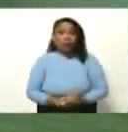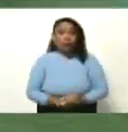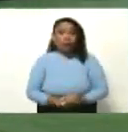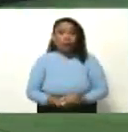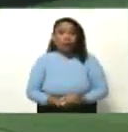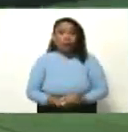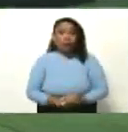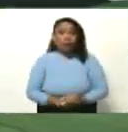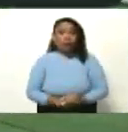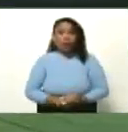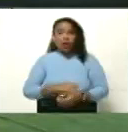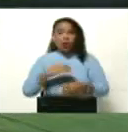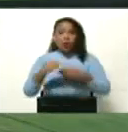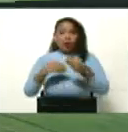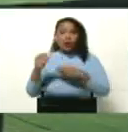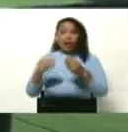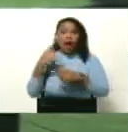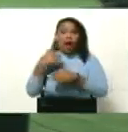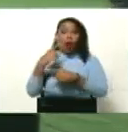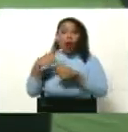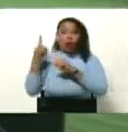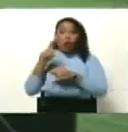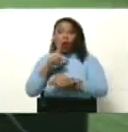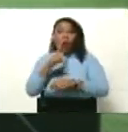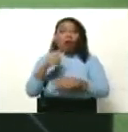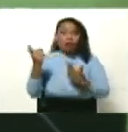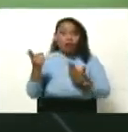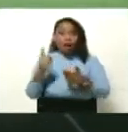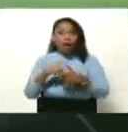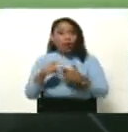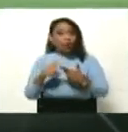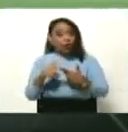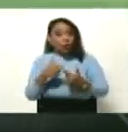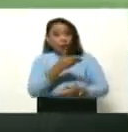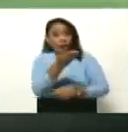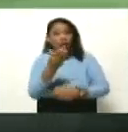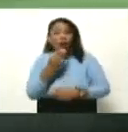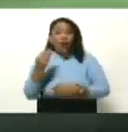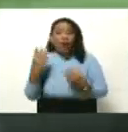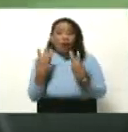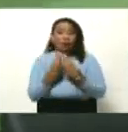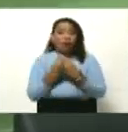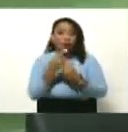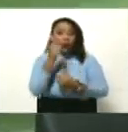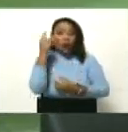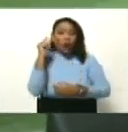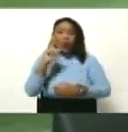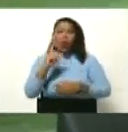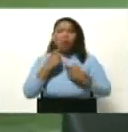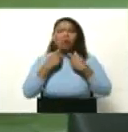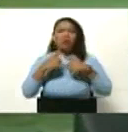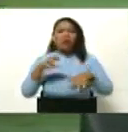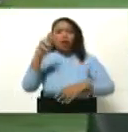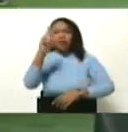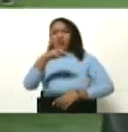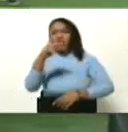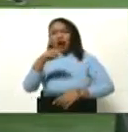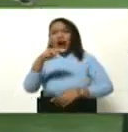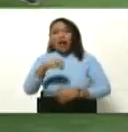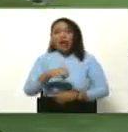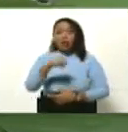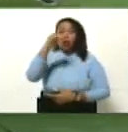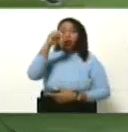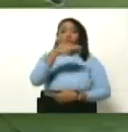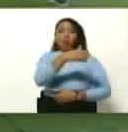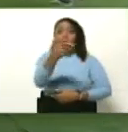No hacer quedar mal a los juventudes. Entonces, muchachos, compañeros, no pierdan nunca el norte,